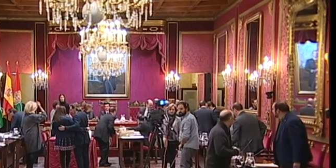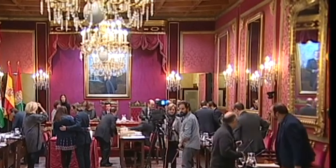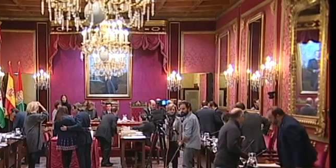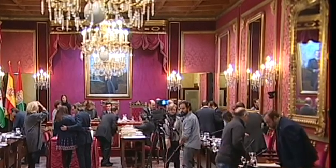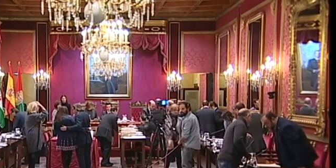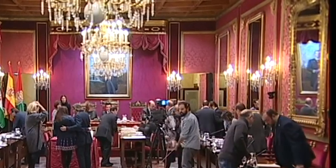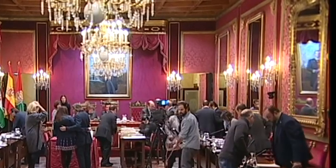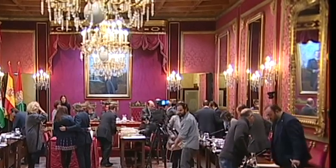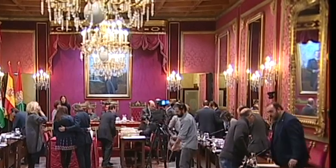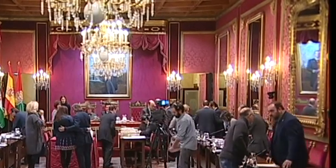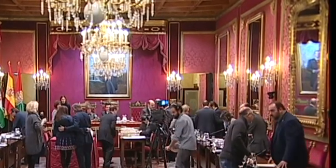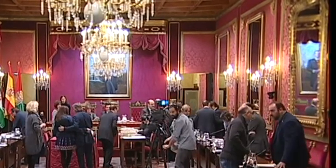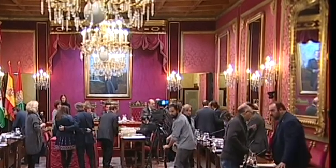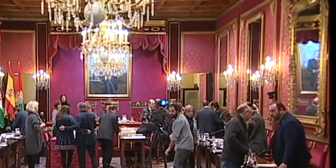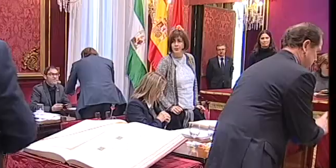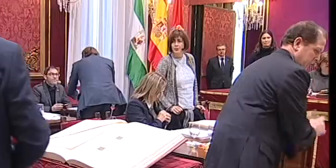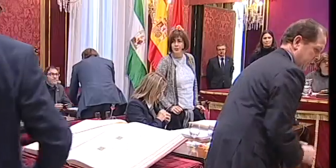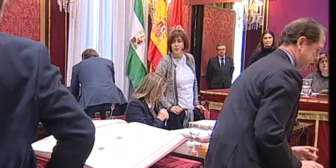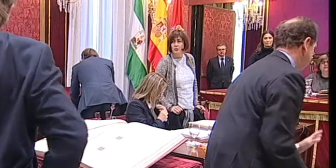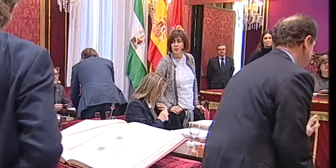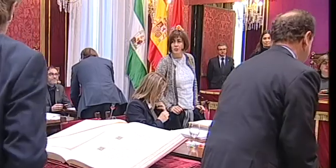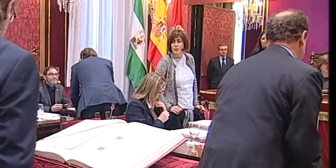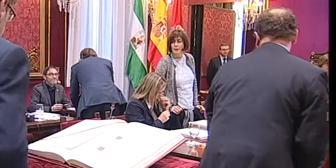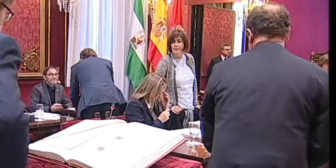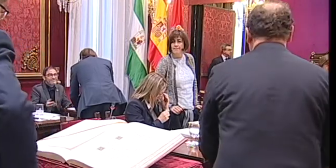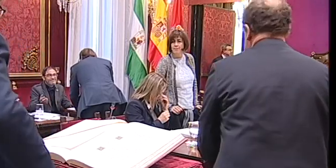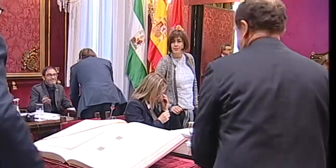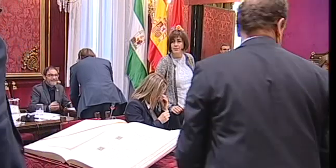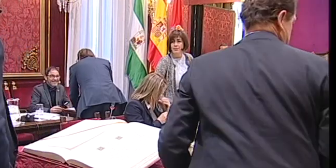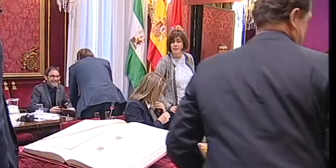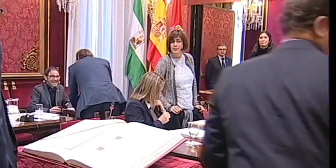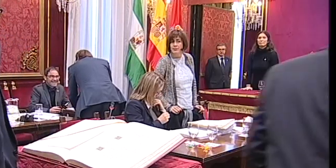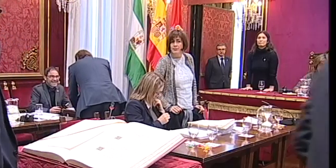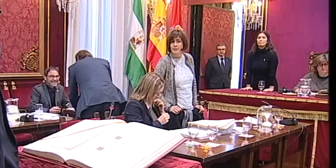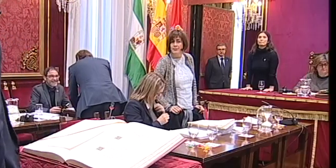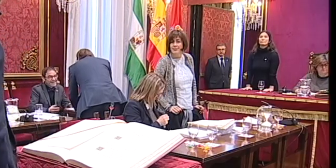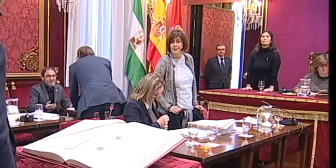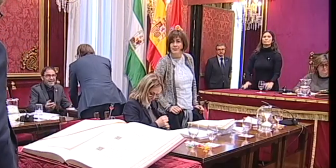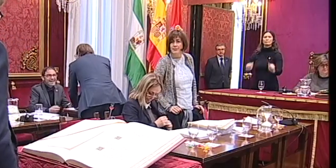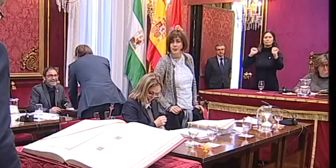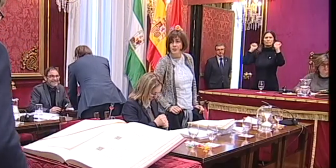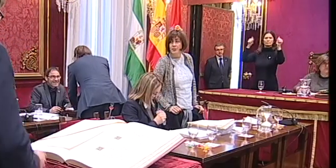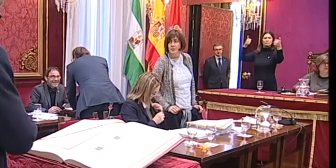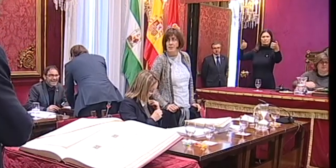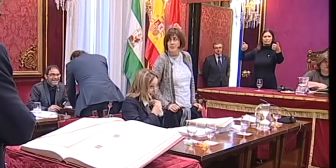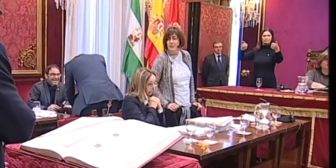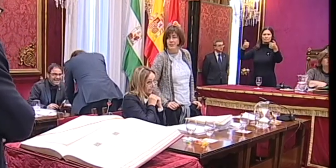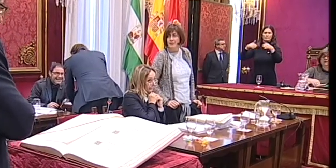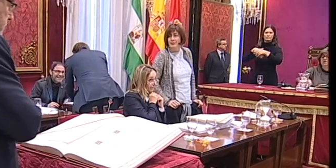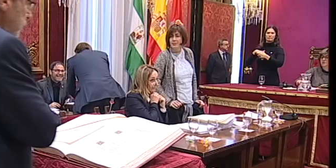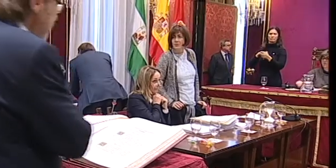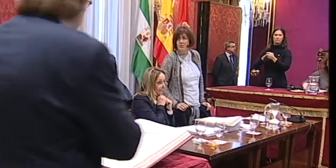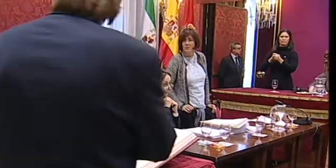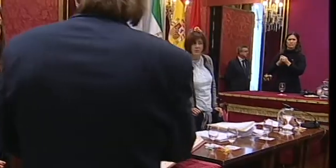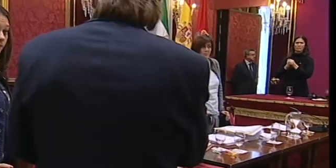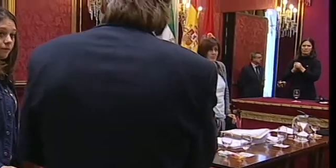Richmond, viuda de Francisco Ayala, la integración de la asociación La Bolaera en el Consejo Municipal de la Mujer. Y